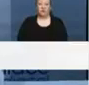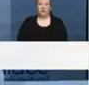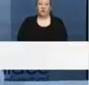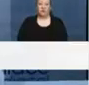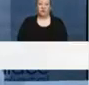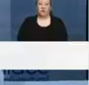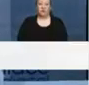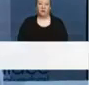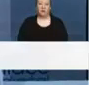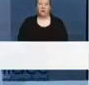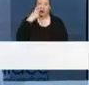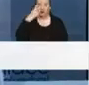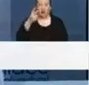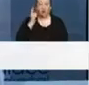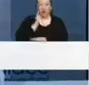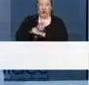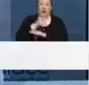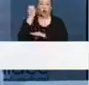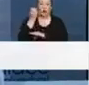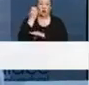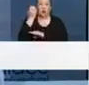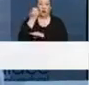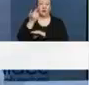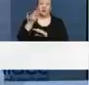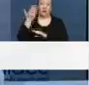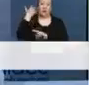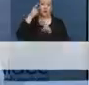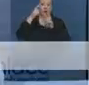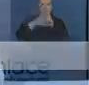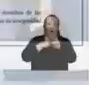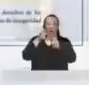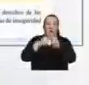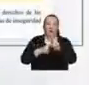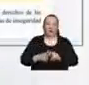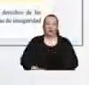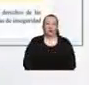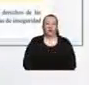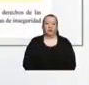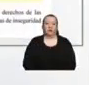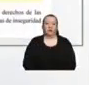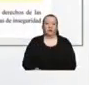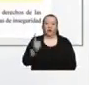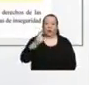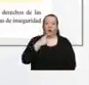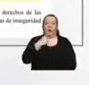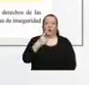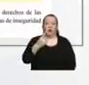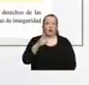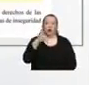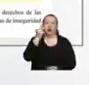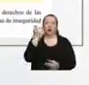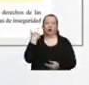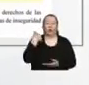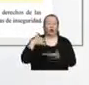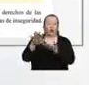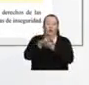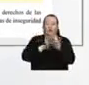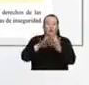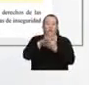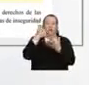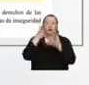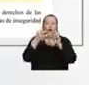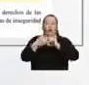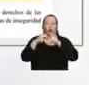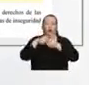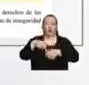el decreto emergencia que sacó hace dos meses porque la argumenta que no hay conmoción interna de crisis política bueno lo que